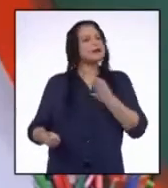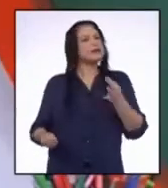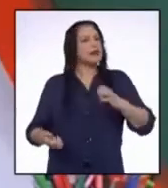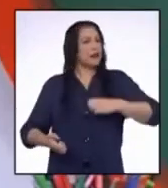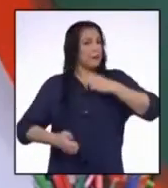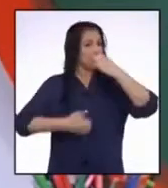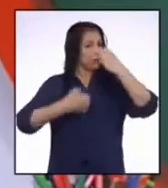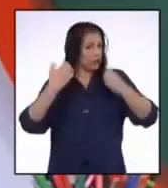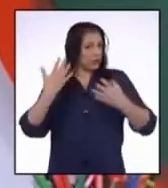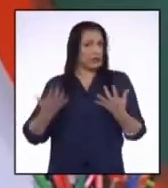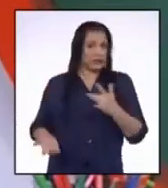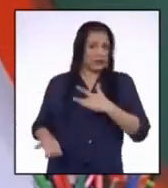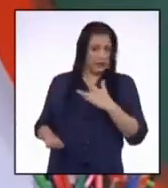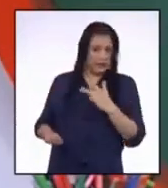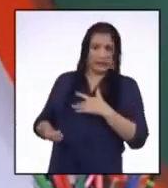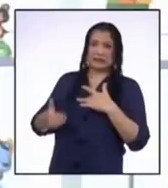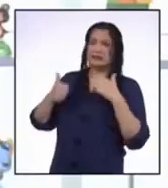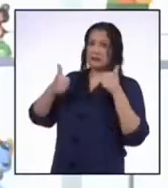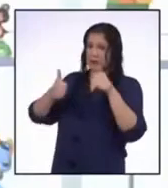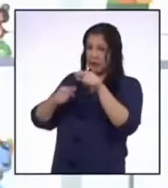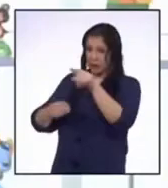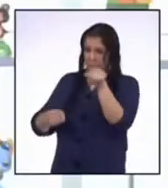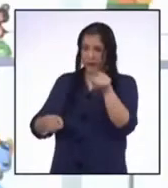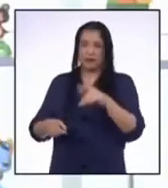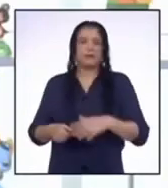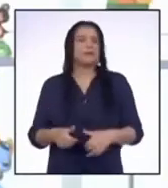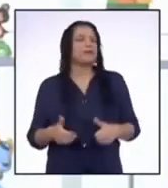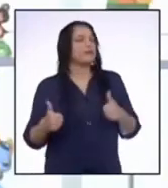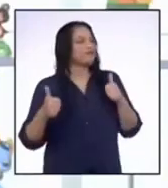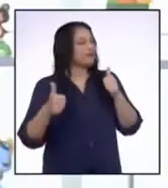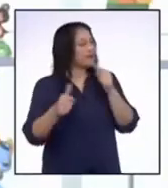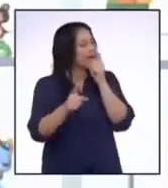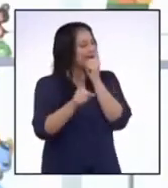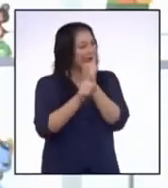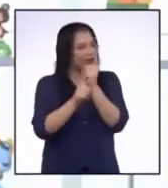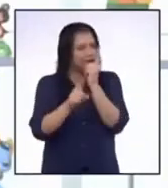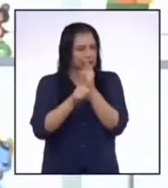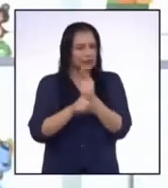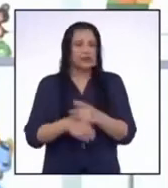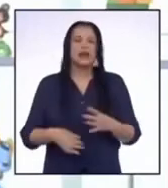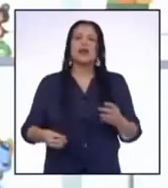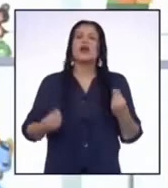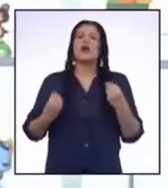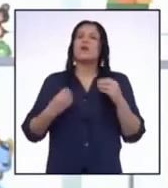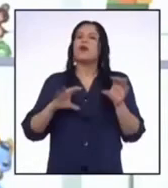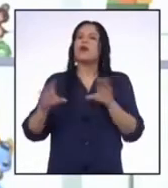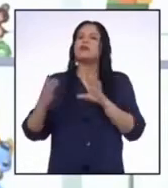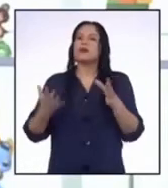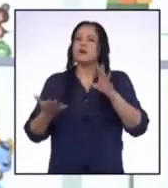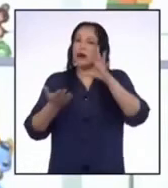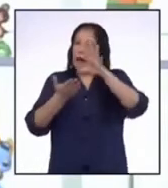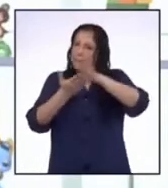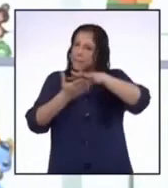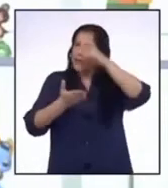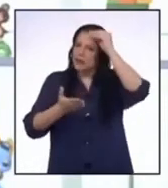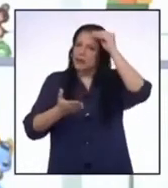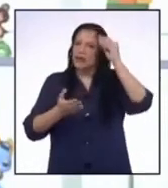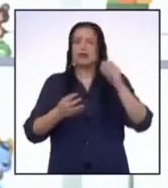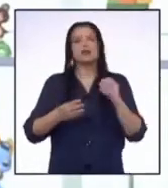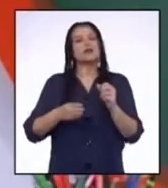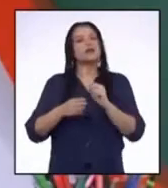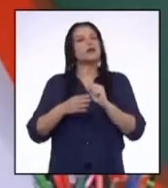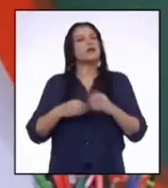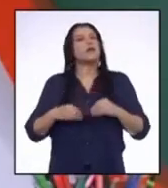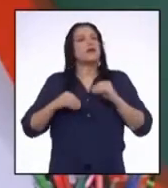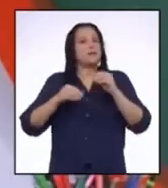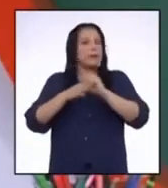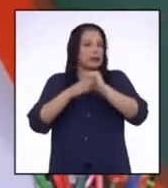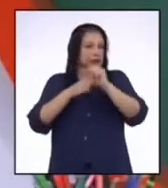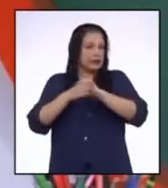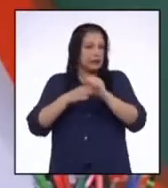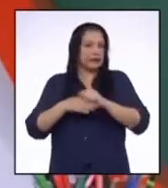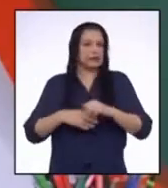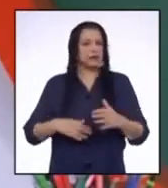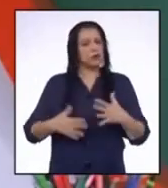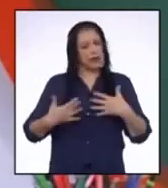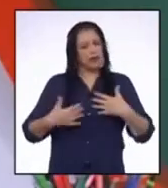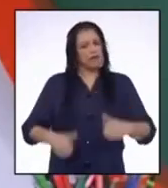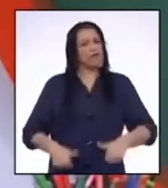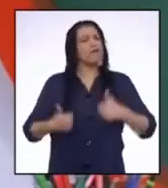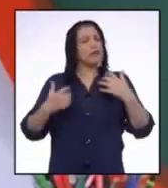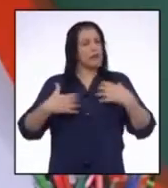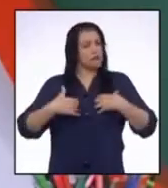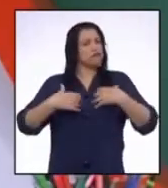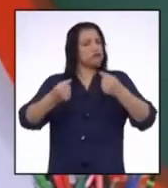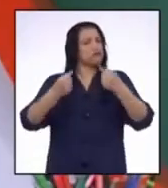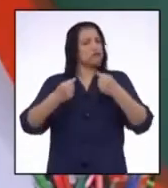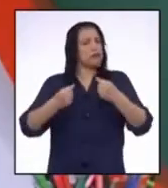o sea, Miluska, sentirse bien. Eso mismo, y lo haremos aprendiendo prácticas de vida saludable. ¡Ajá! Y